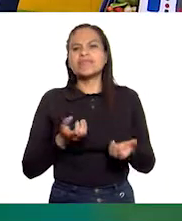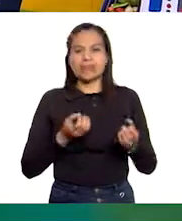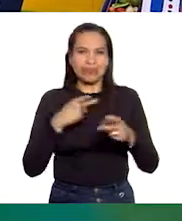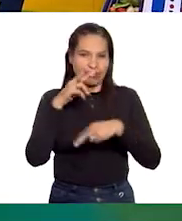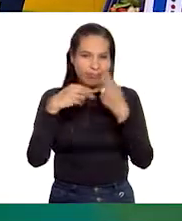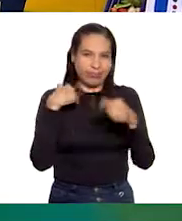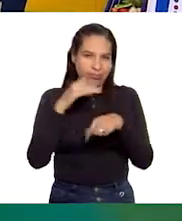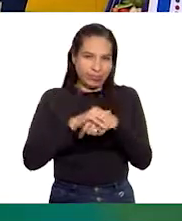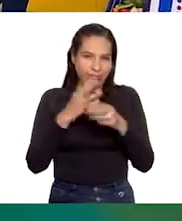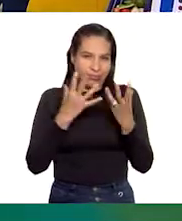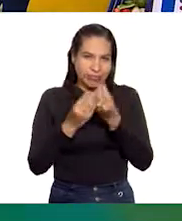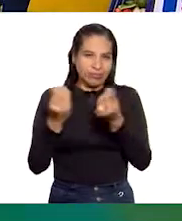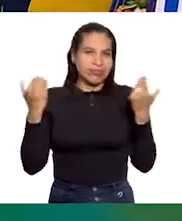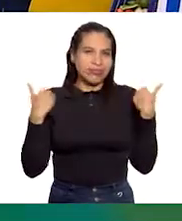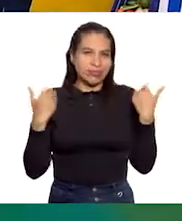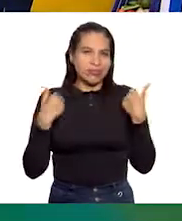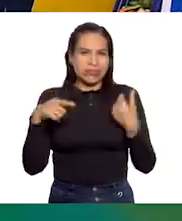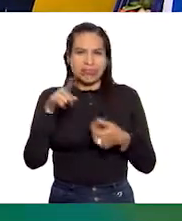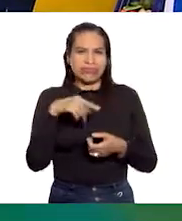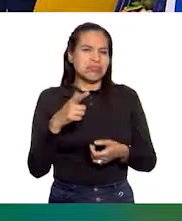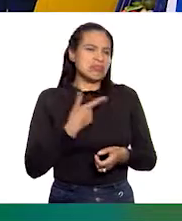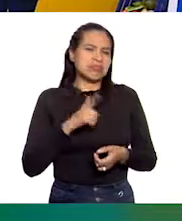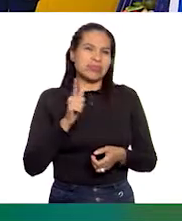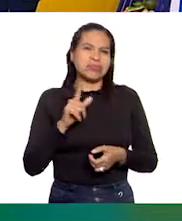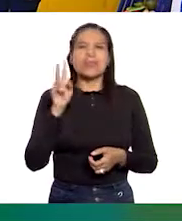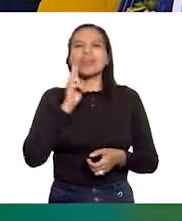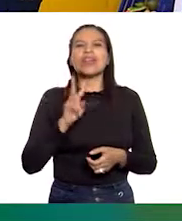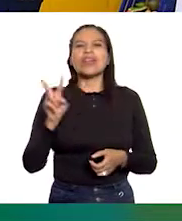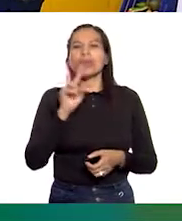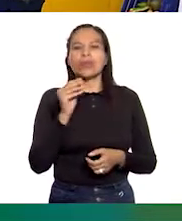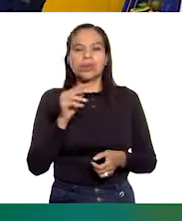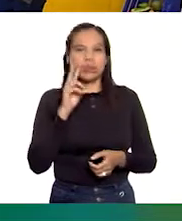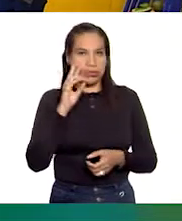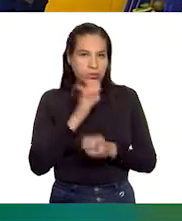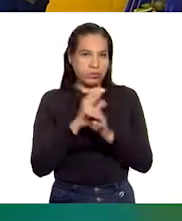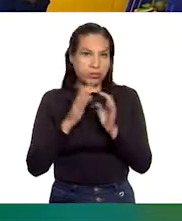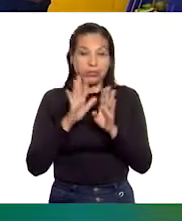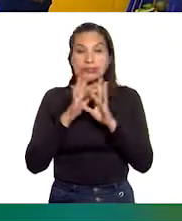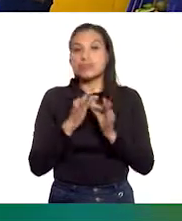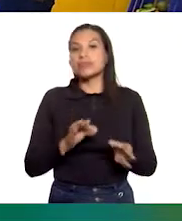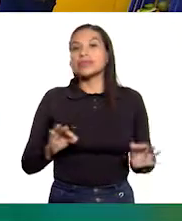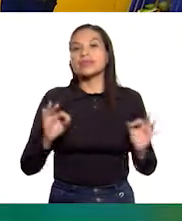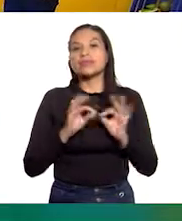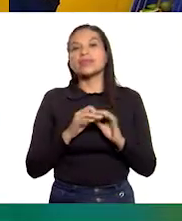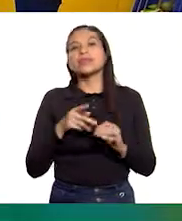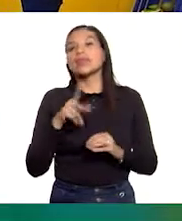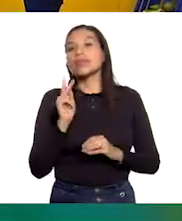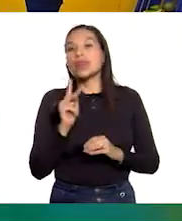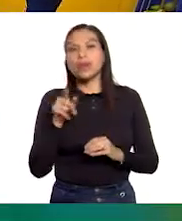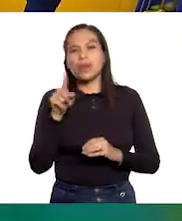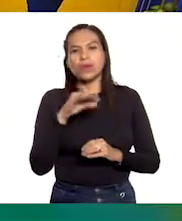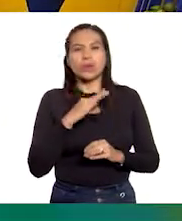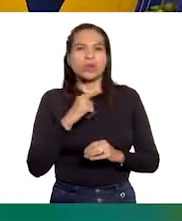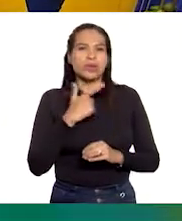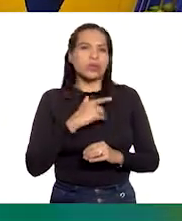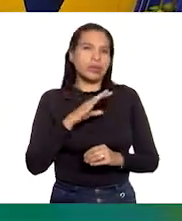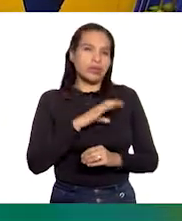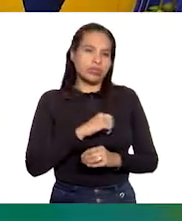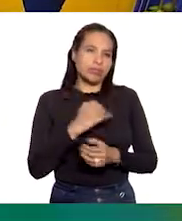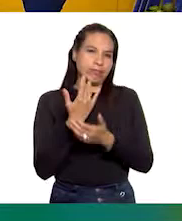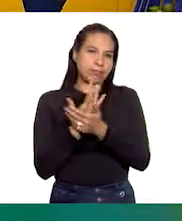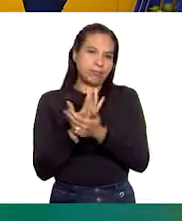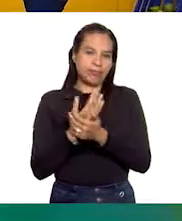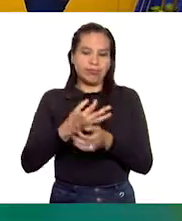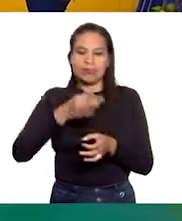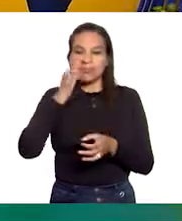mis abuelitos con nosotros de paseo, pues a ellos ya no les gusta recorrer tanto, sí, las cosas más importantes, pero a ellos les encantan esperar